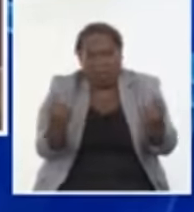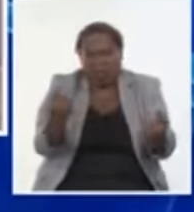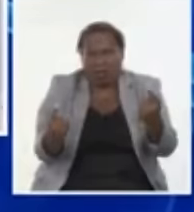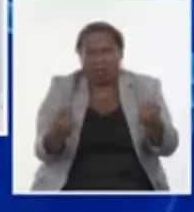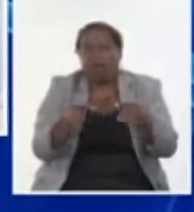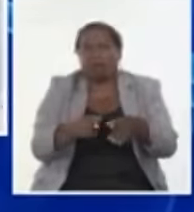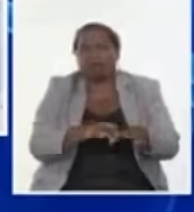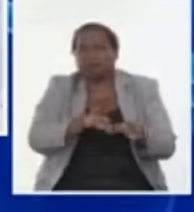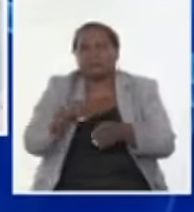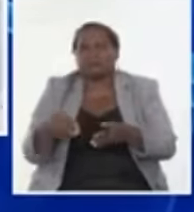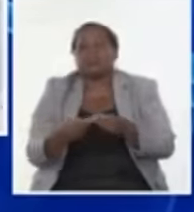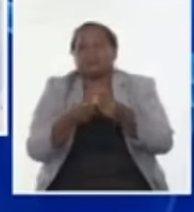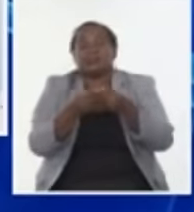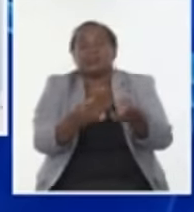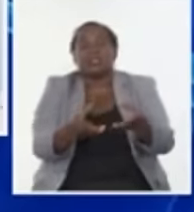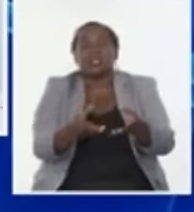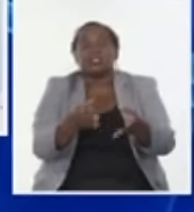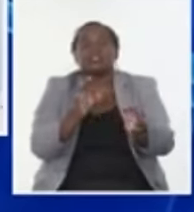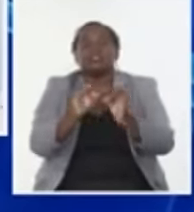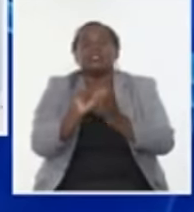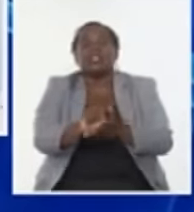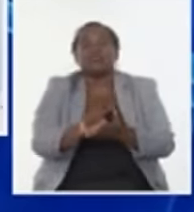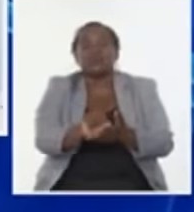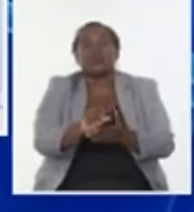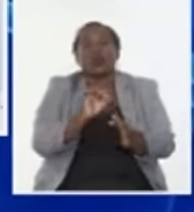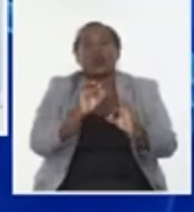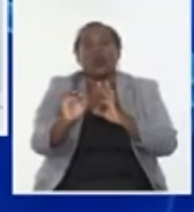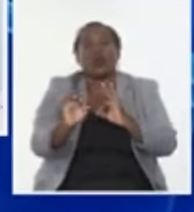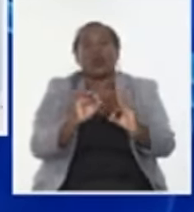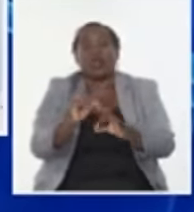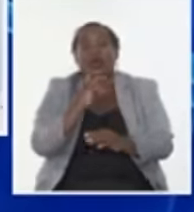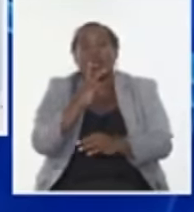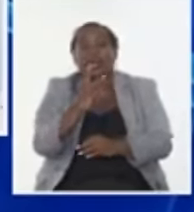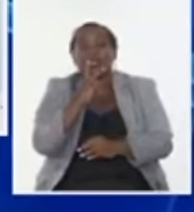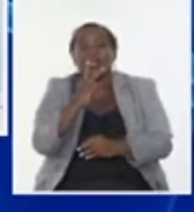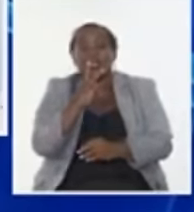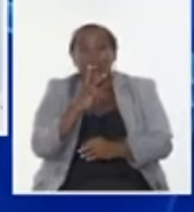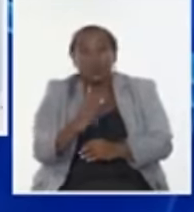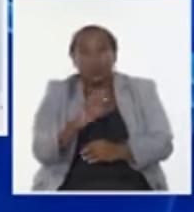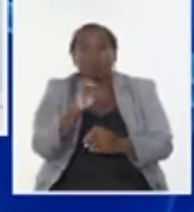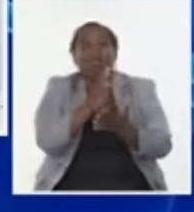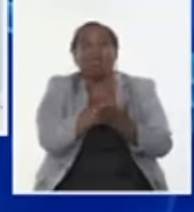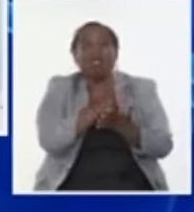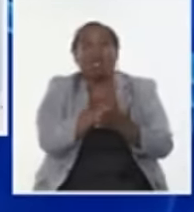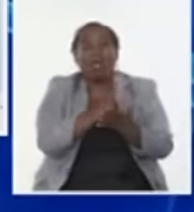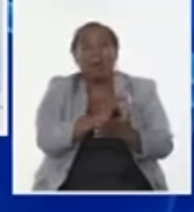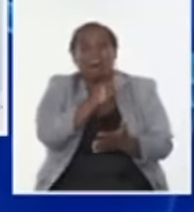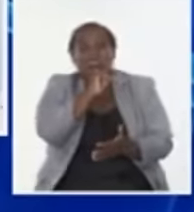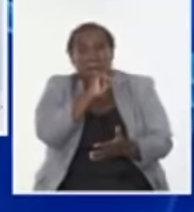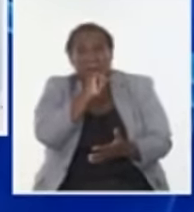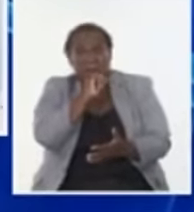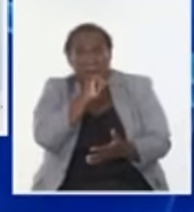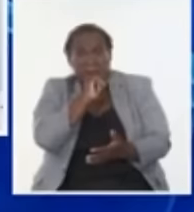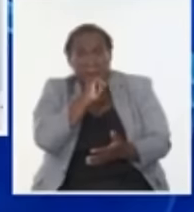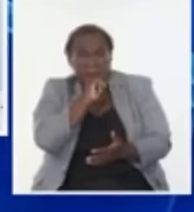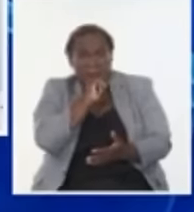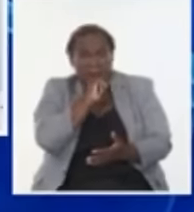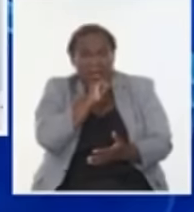brindar servicios de cuidados y atención educativa a las madres y familias con niños de 1 a 6